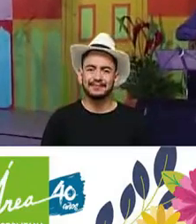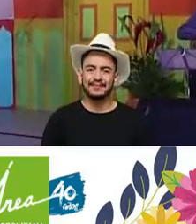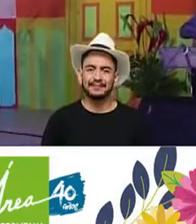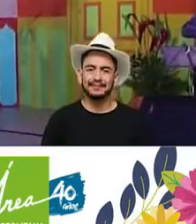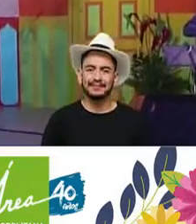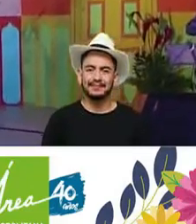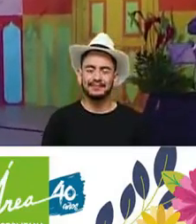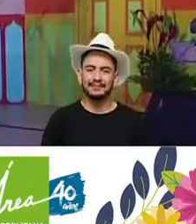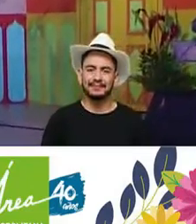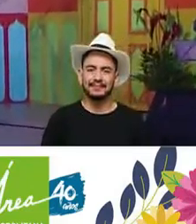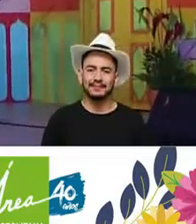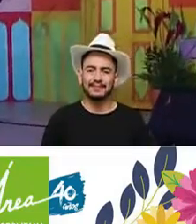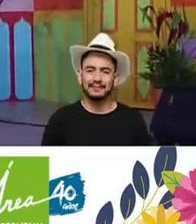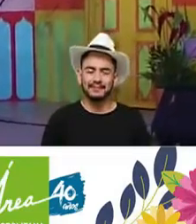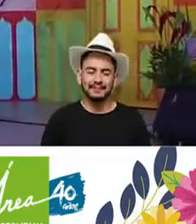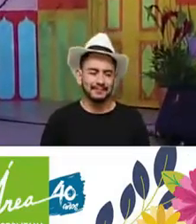2